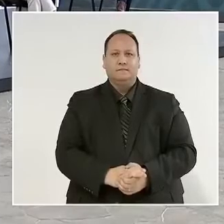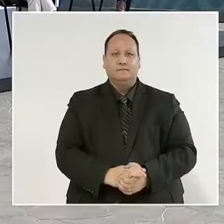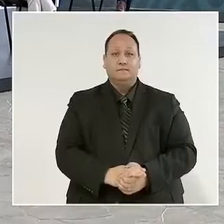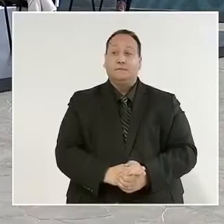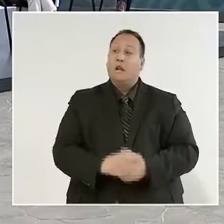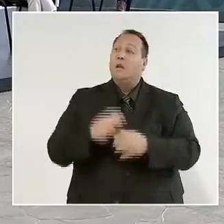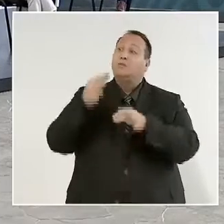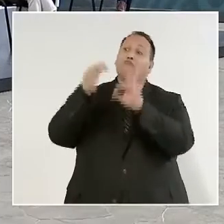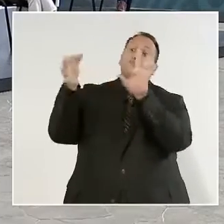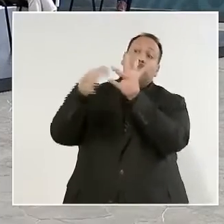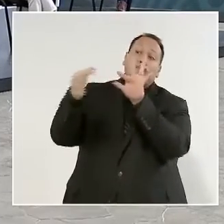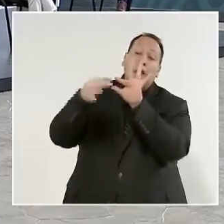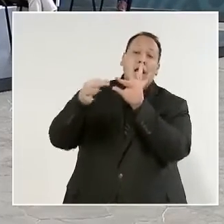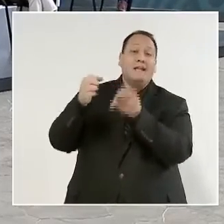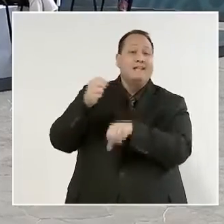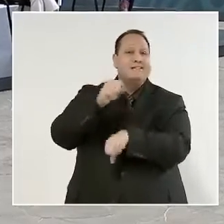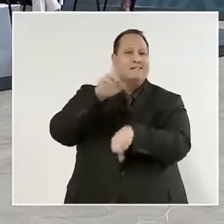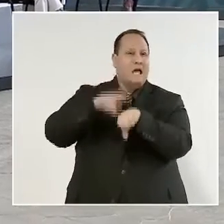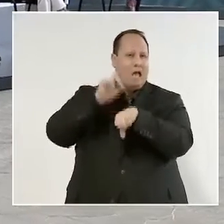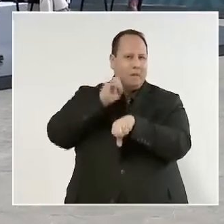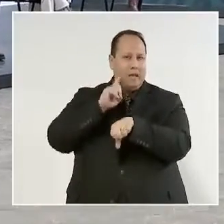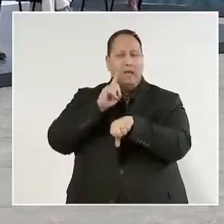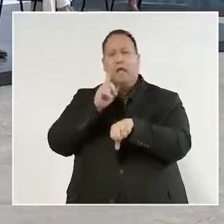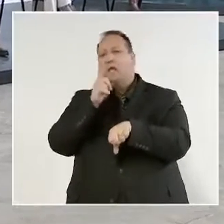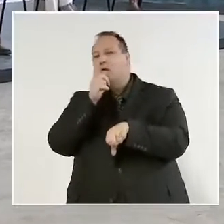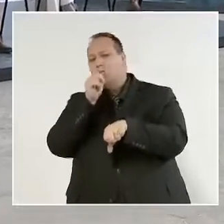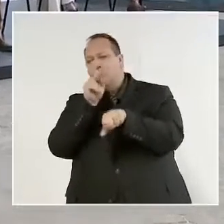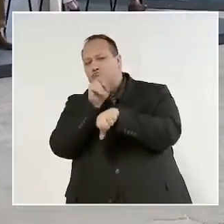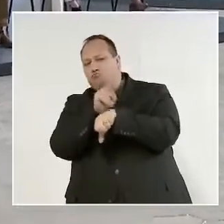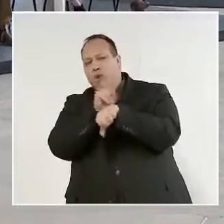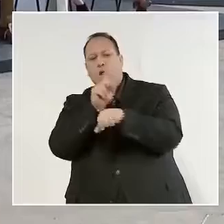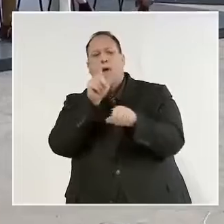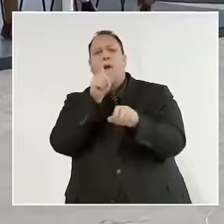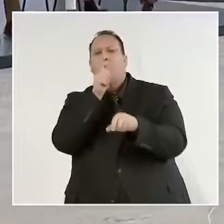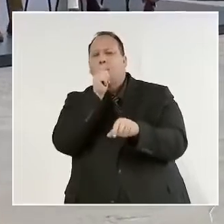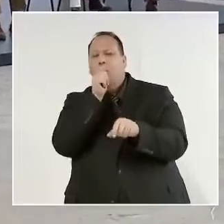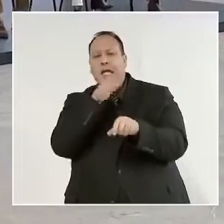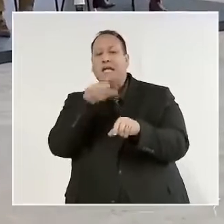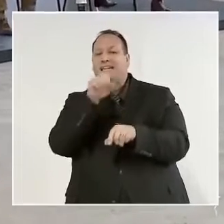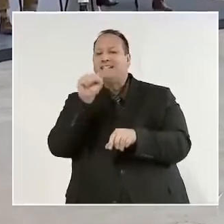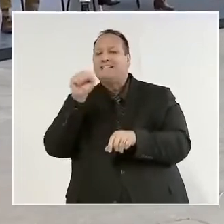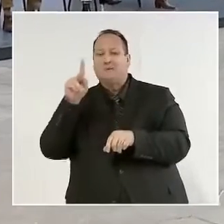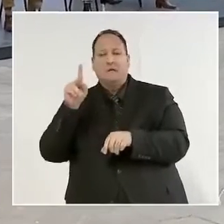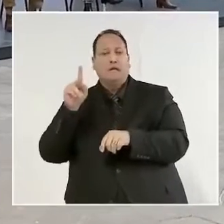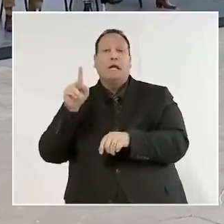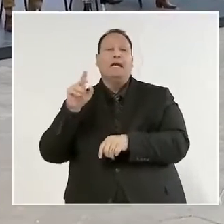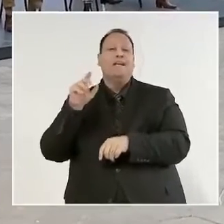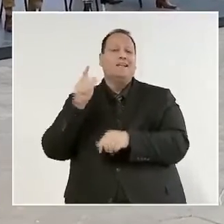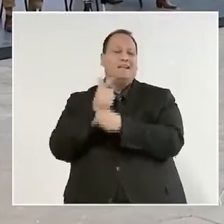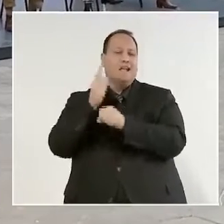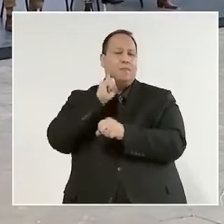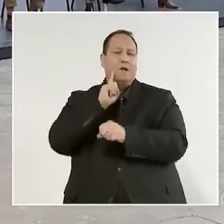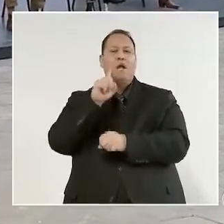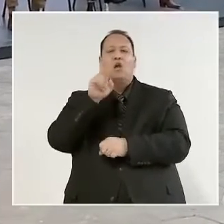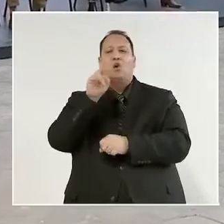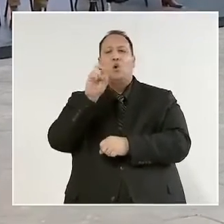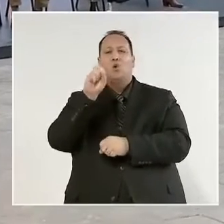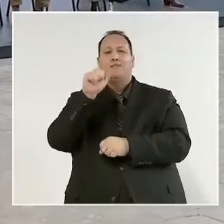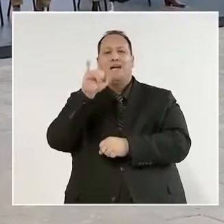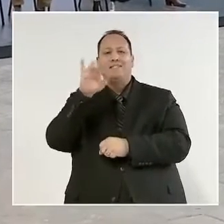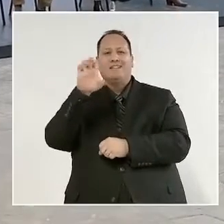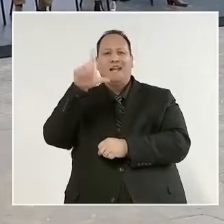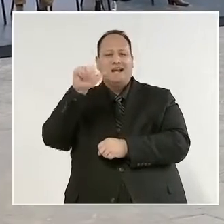Escuchemos el mensaje de la Secretaria de Seguridad y Protección Ciudadana, licenciada Rosa Isela Rodríguez